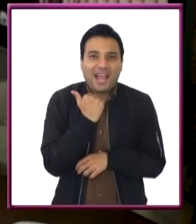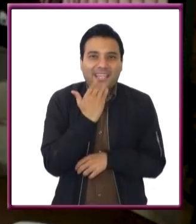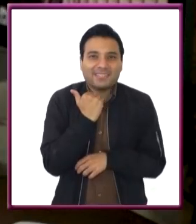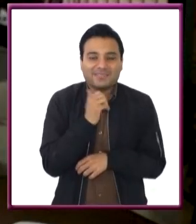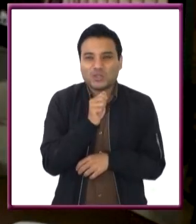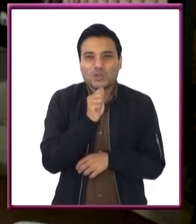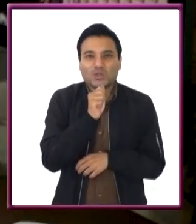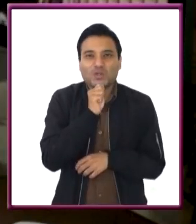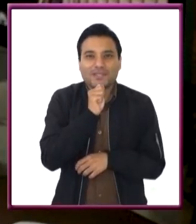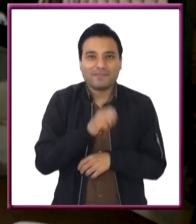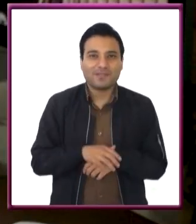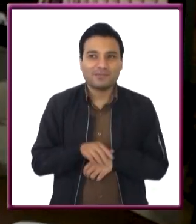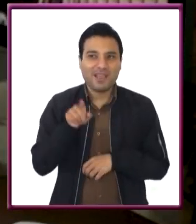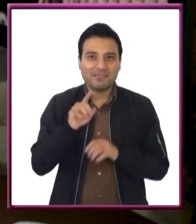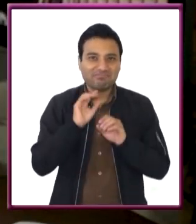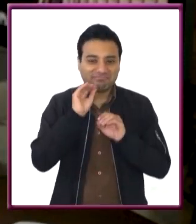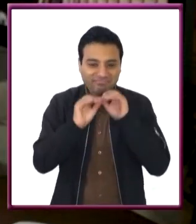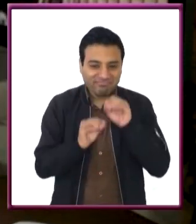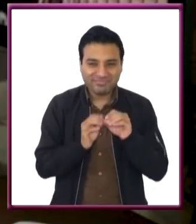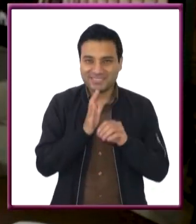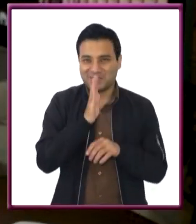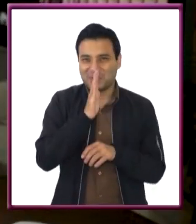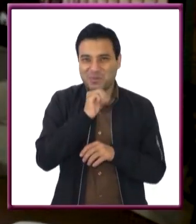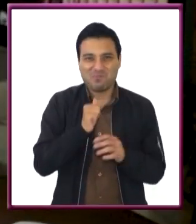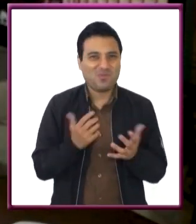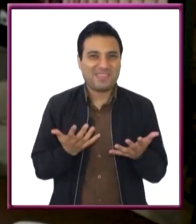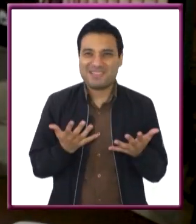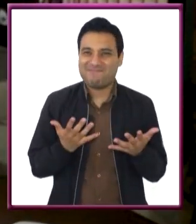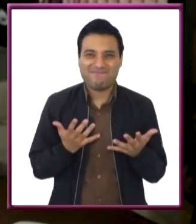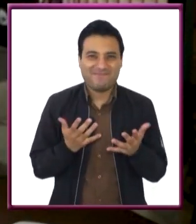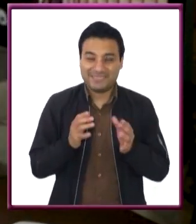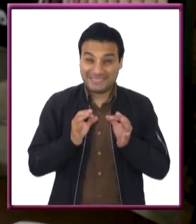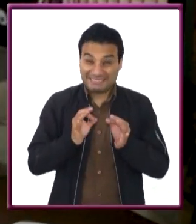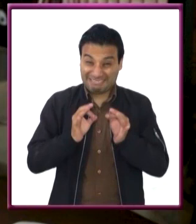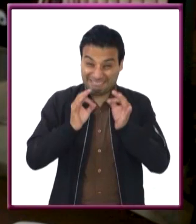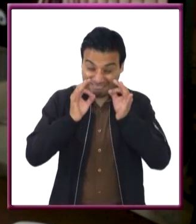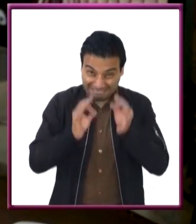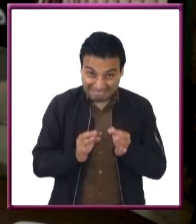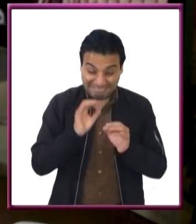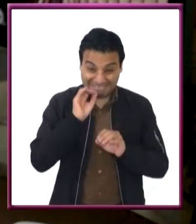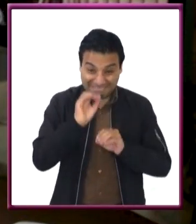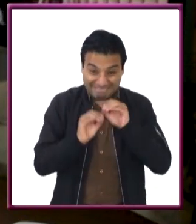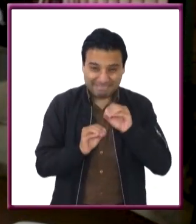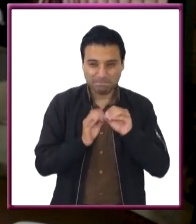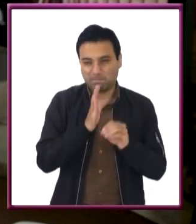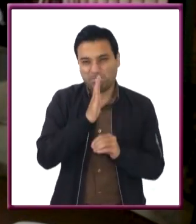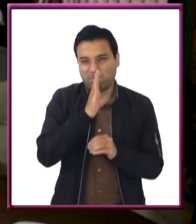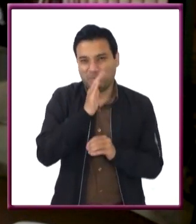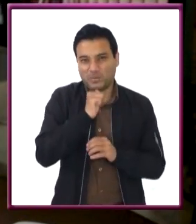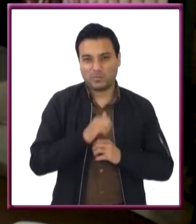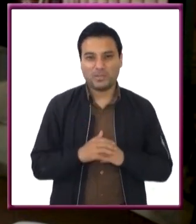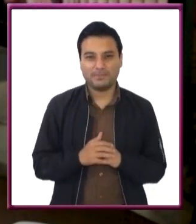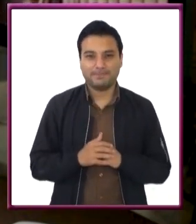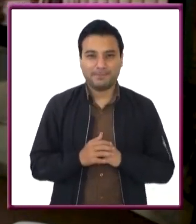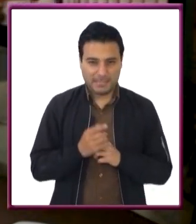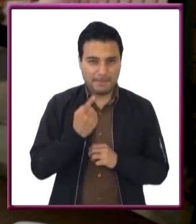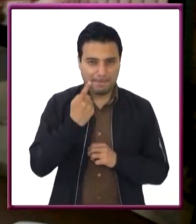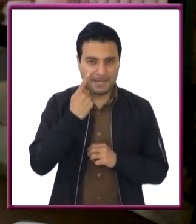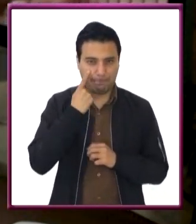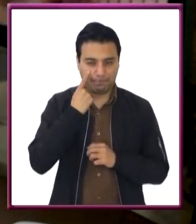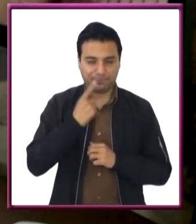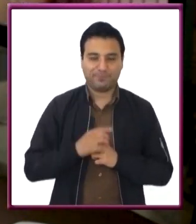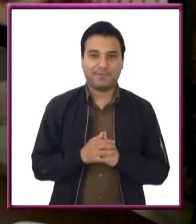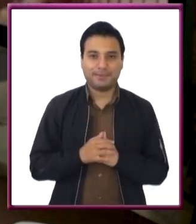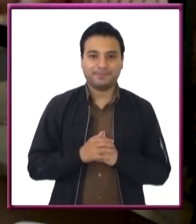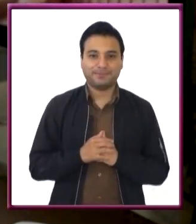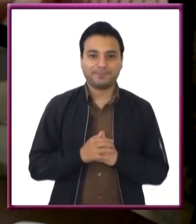no podían dar las características para lograr ese desempeño físico. Y en efecto, mira,